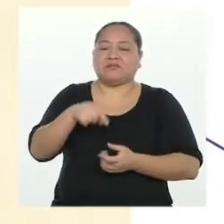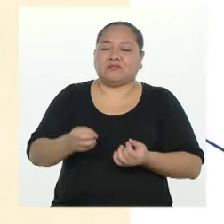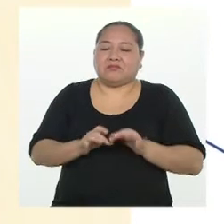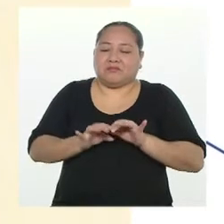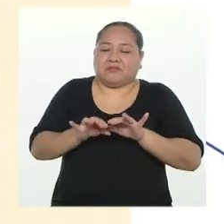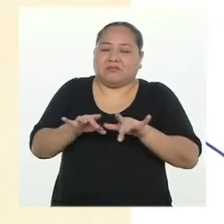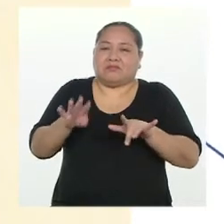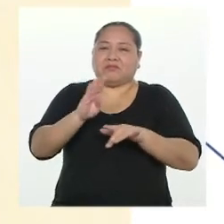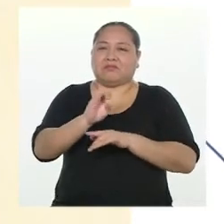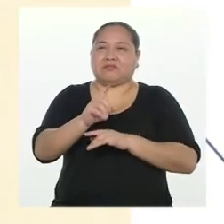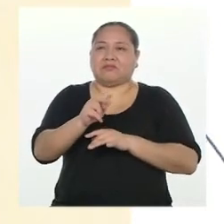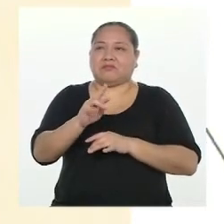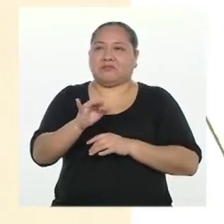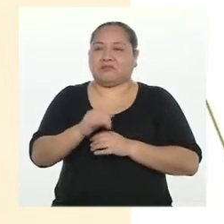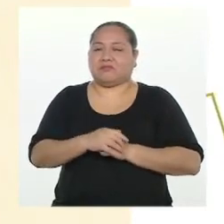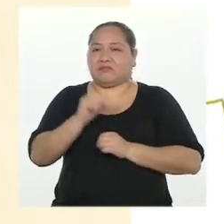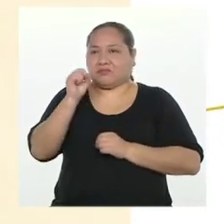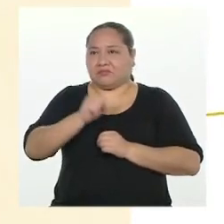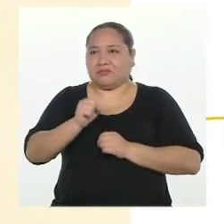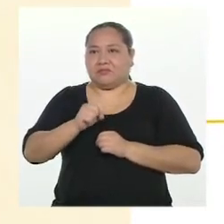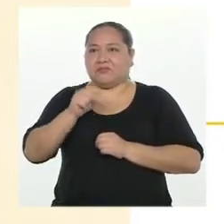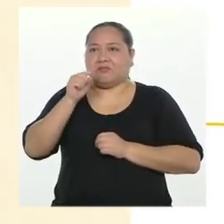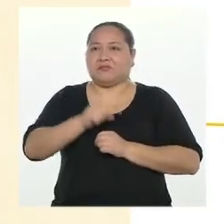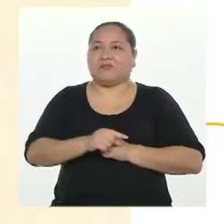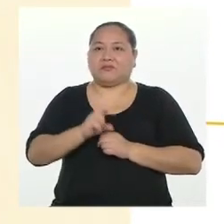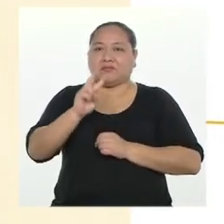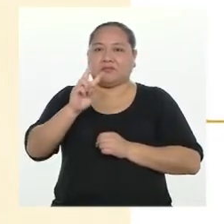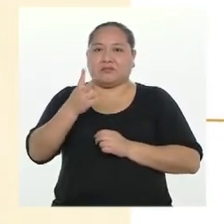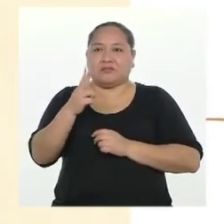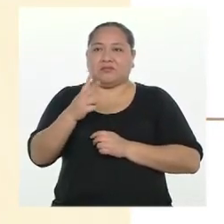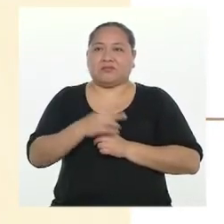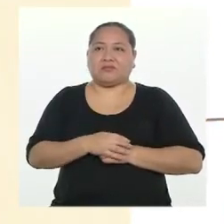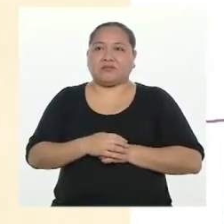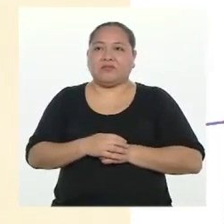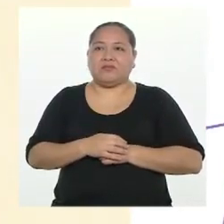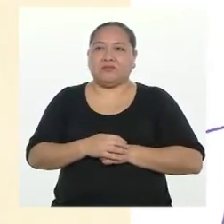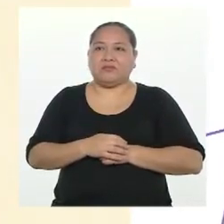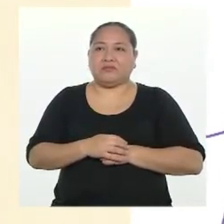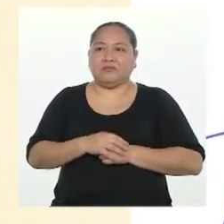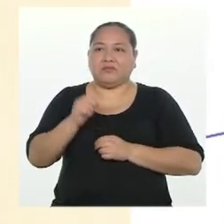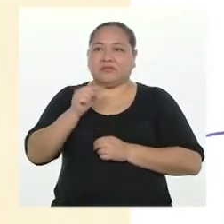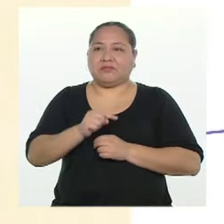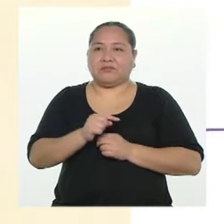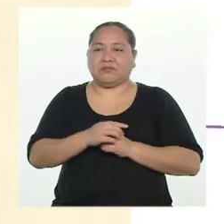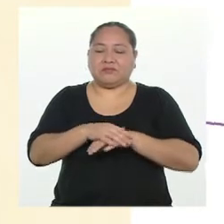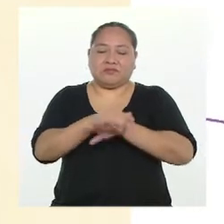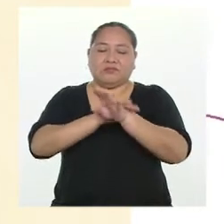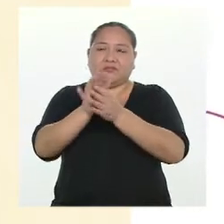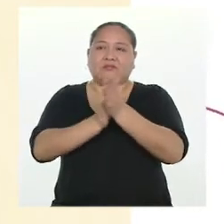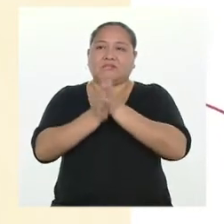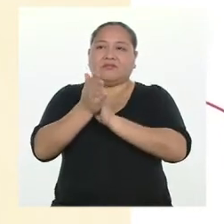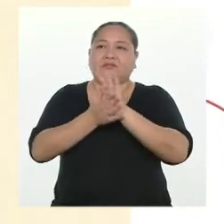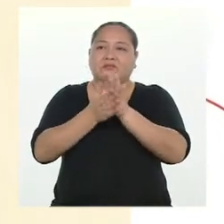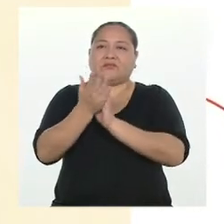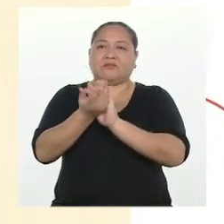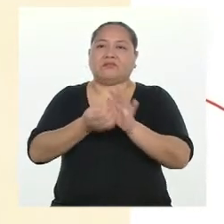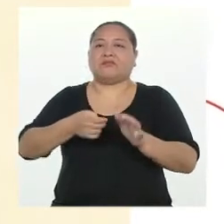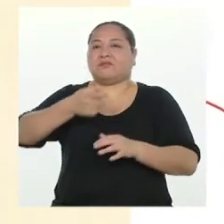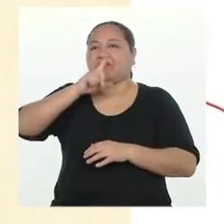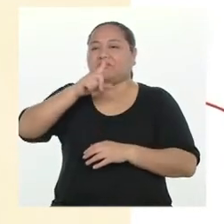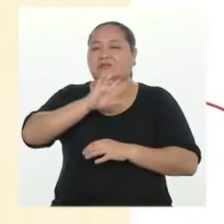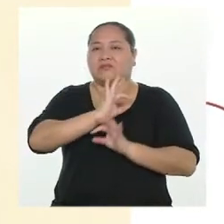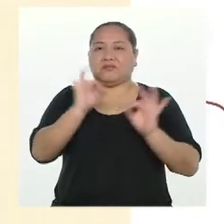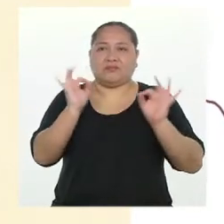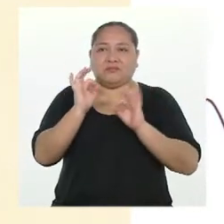bacterias. Sí. Luego, en el frasco 2, toqué el medio de cultivo luego de lavar mis manos solo con